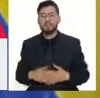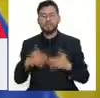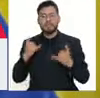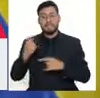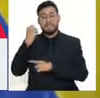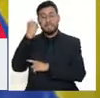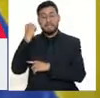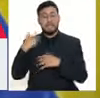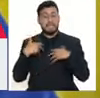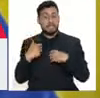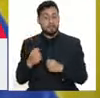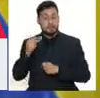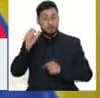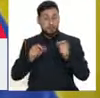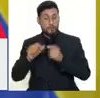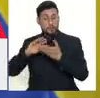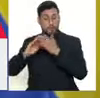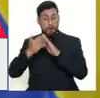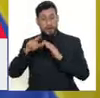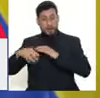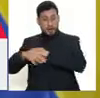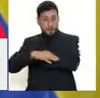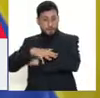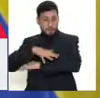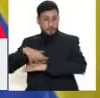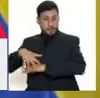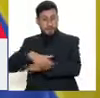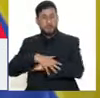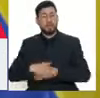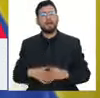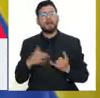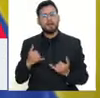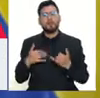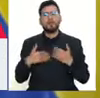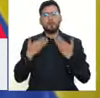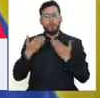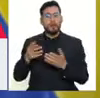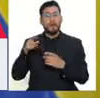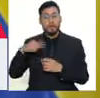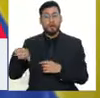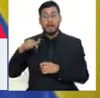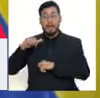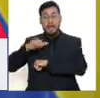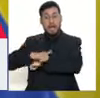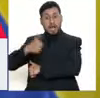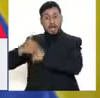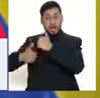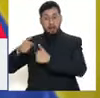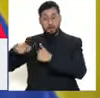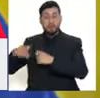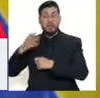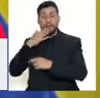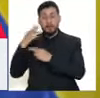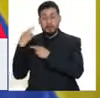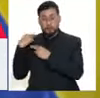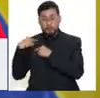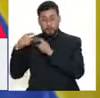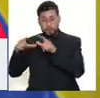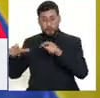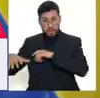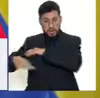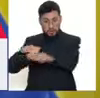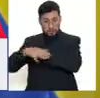derecho a la salud de las poblaciones de frontera, hemos instruido a nuestras autoridades competentes